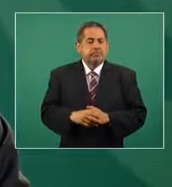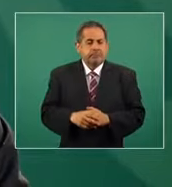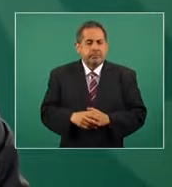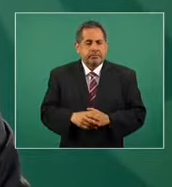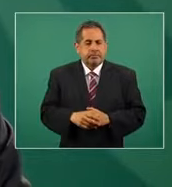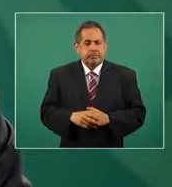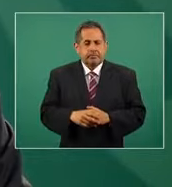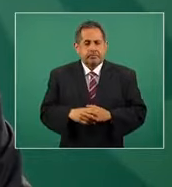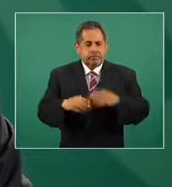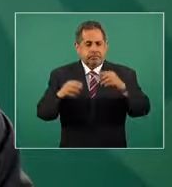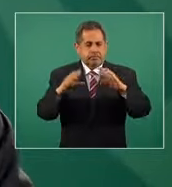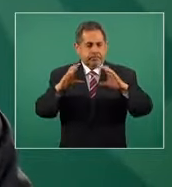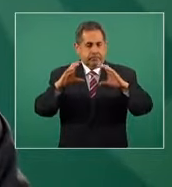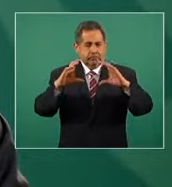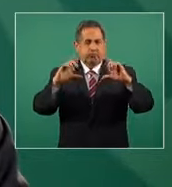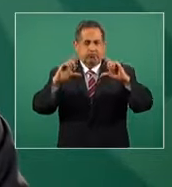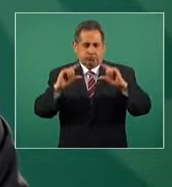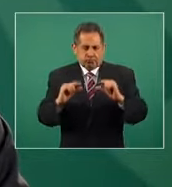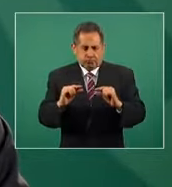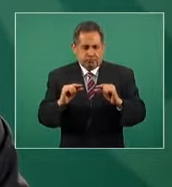menos de una cuartilla